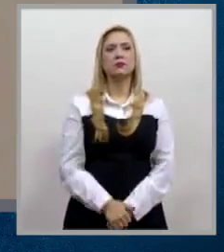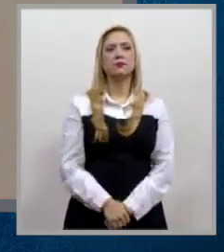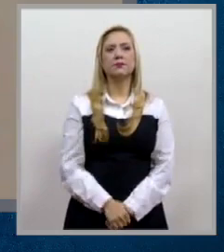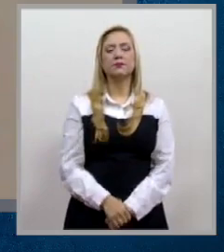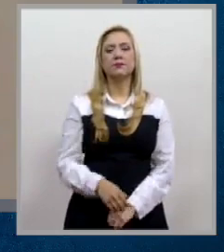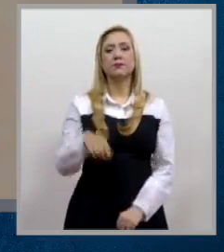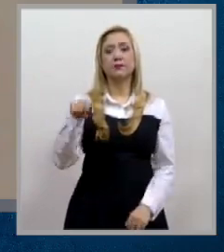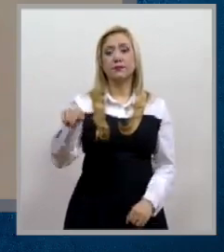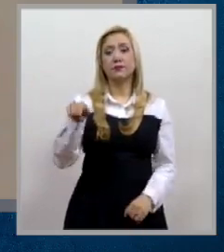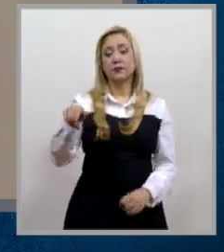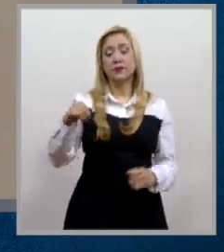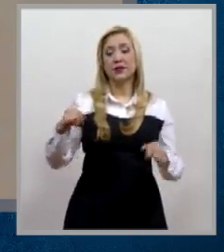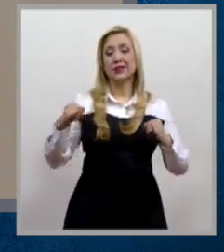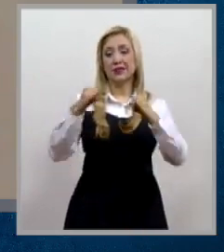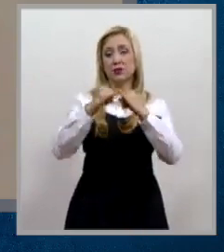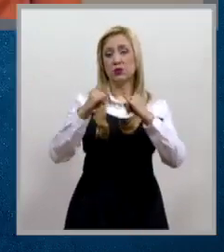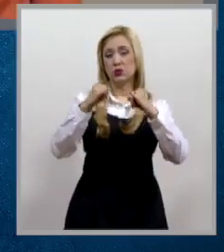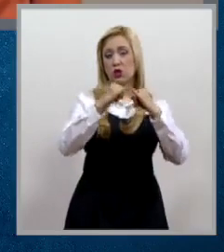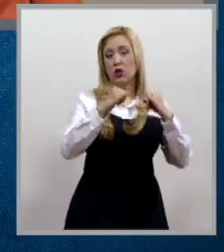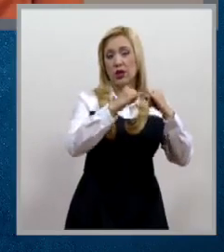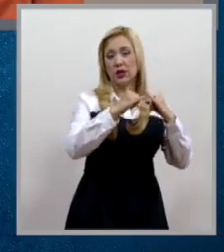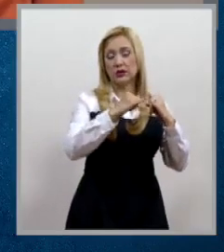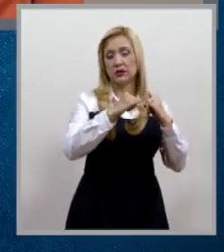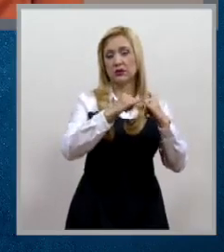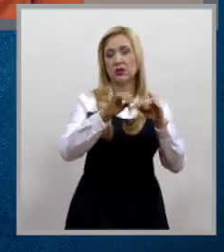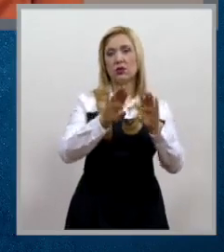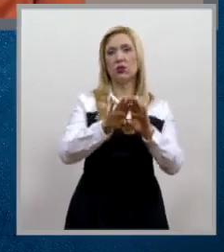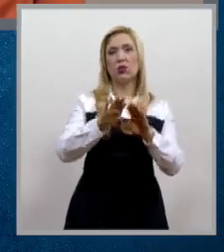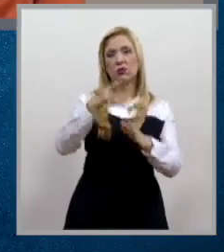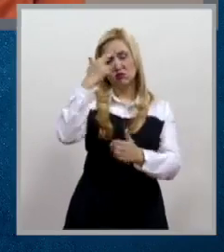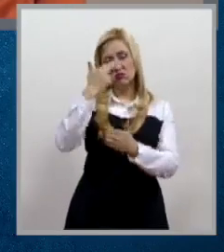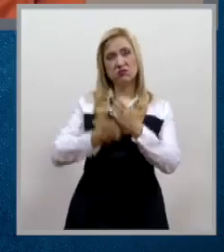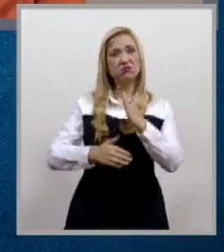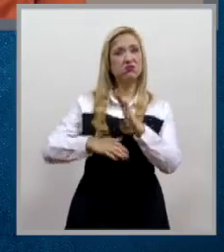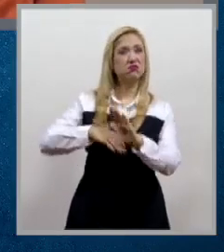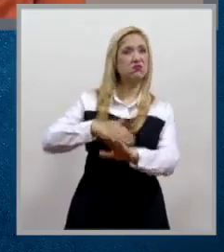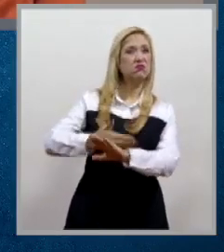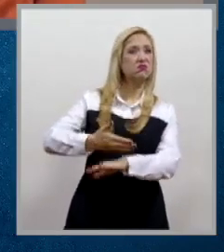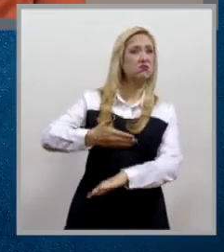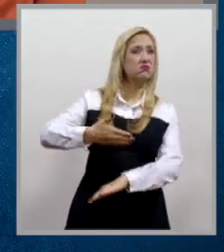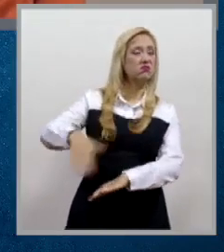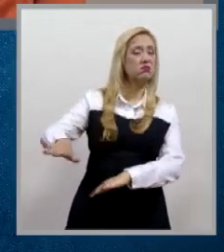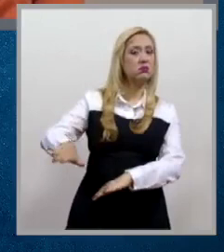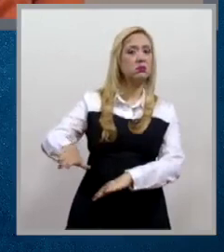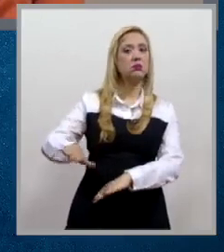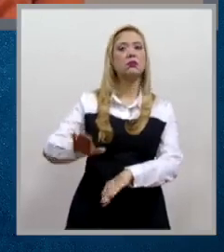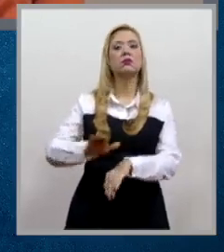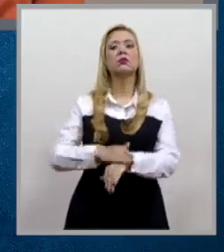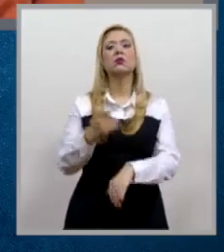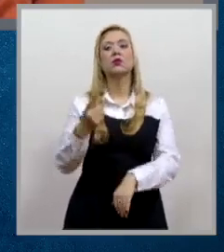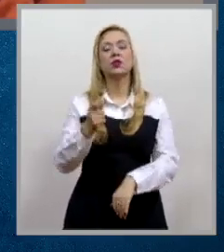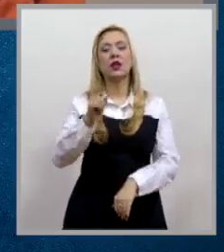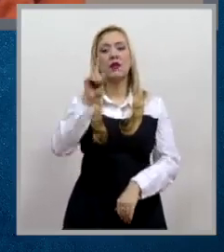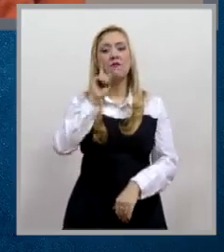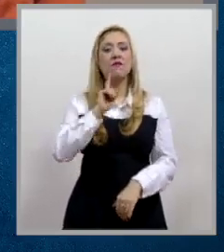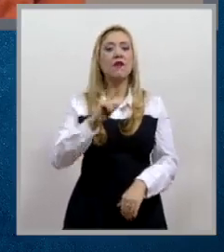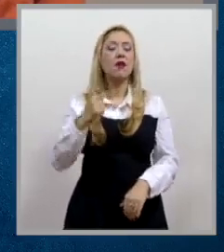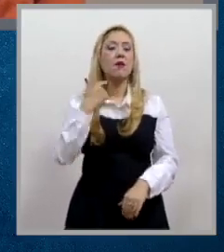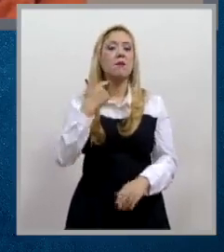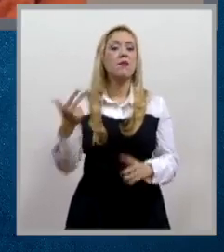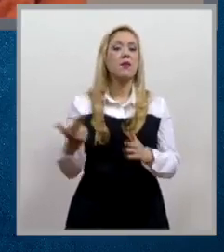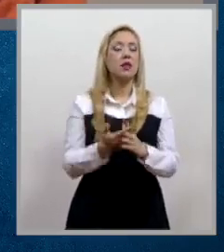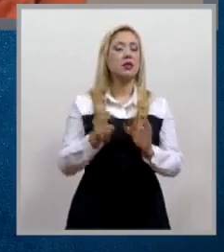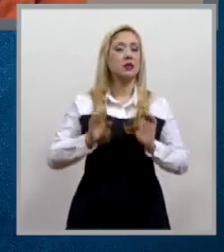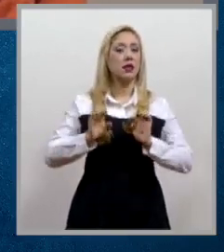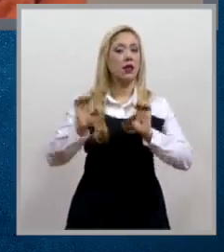la modalidad de violencia institucional es, me parece íntimamente vinculada con el concepto en sí de feminicidio y